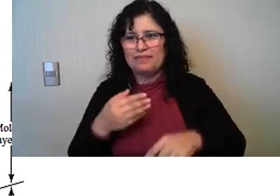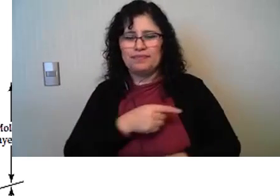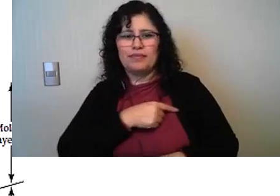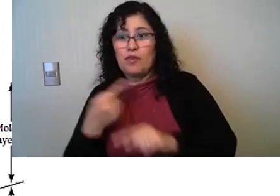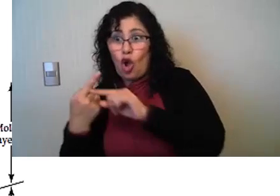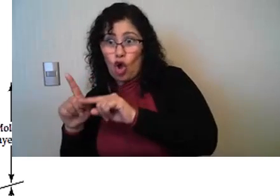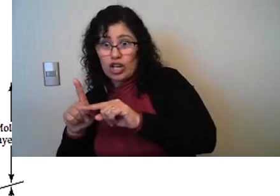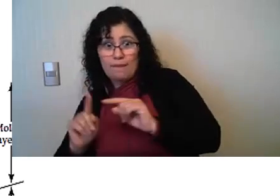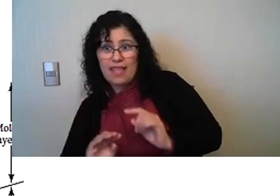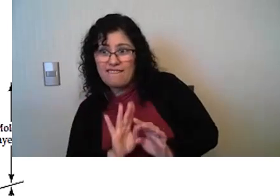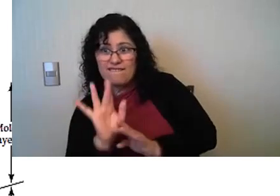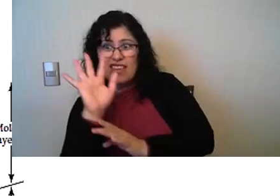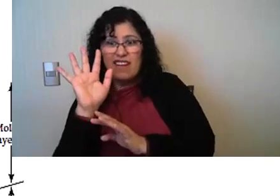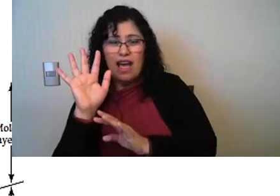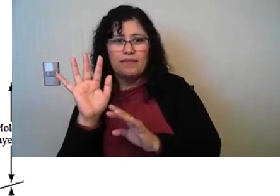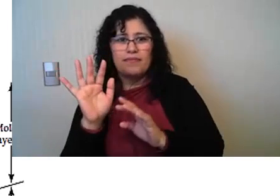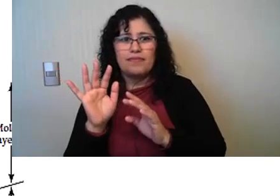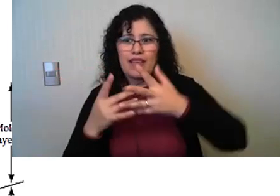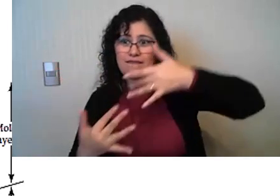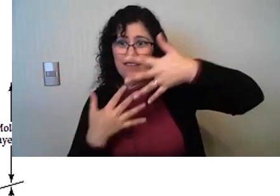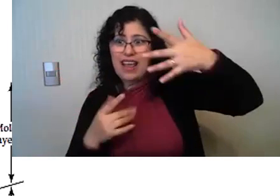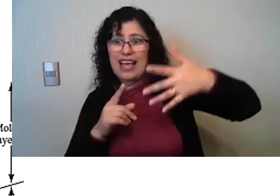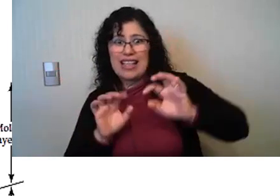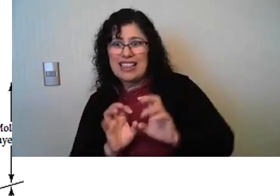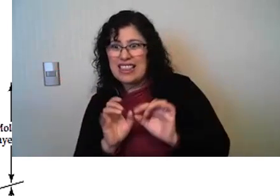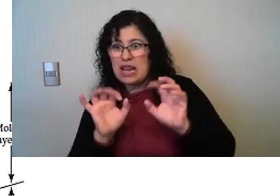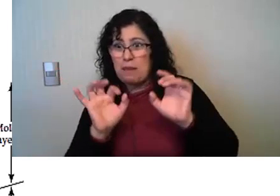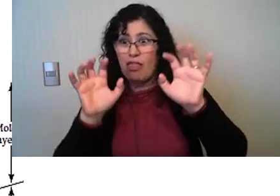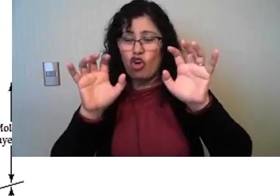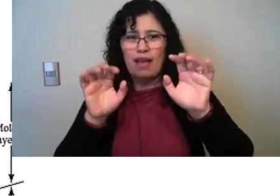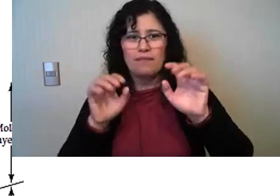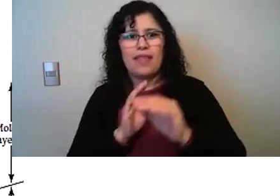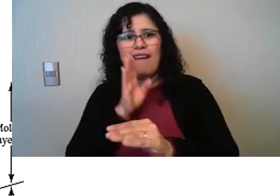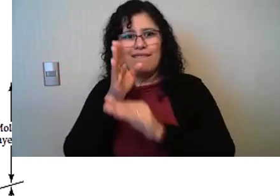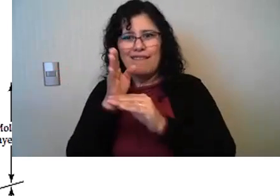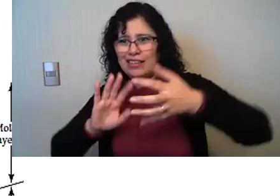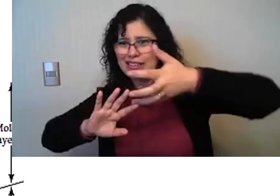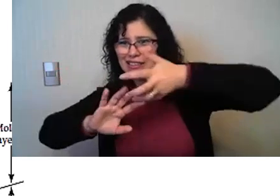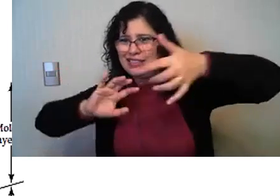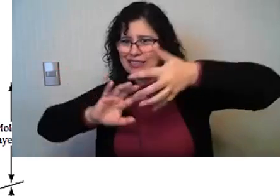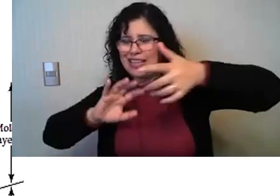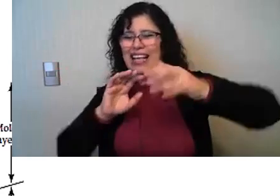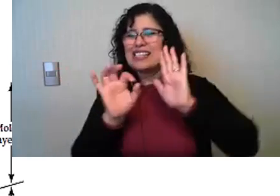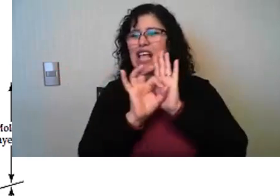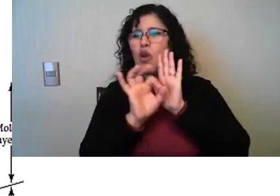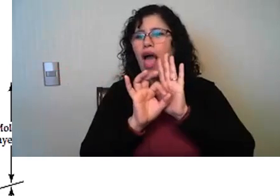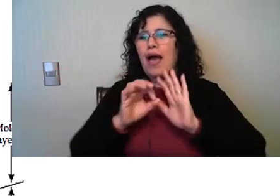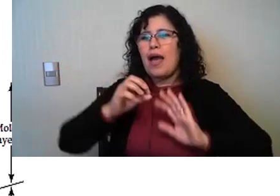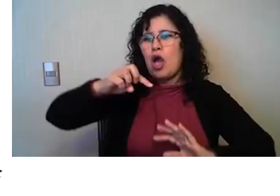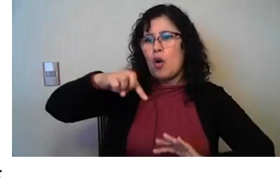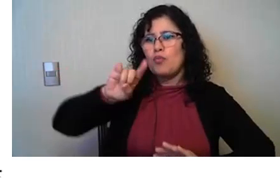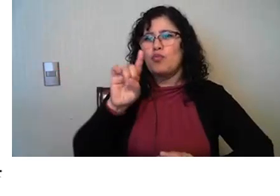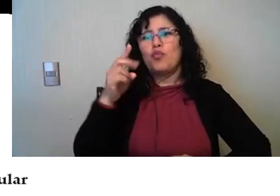trepadoras, que van directamente a hacer sinapsis con las dendritas de la célula de Purkinje. Si vemos la